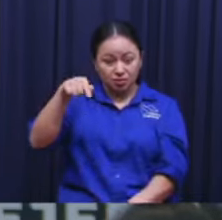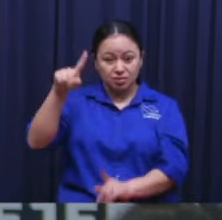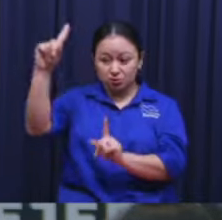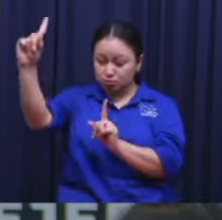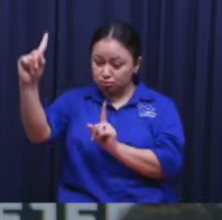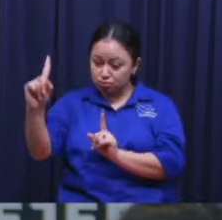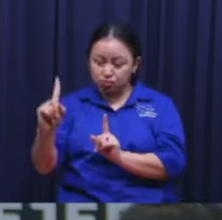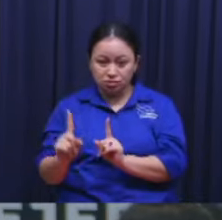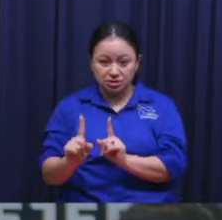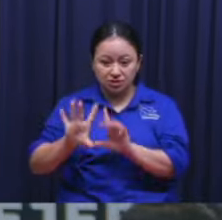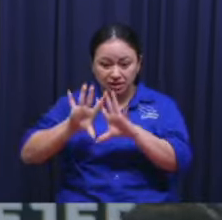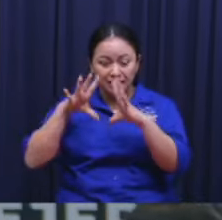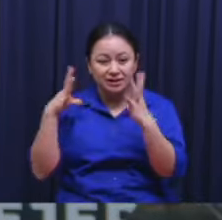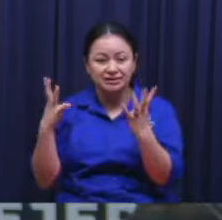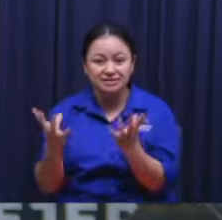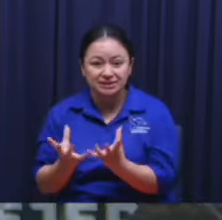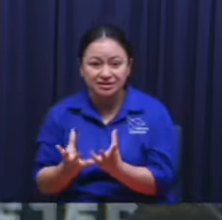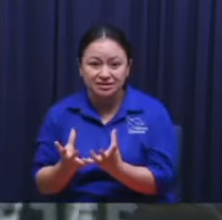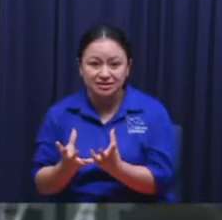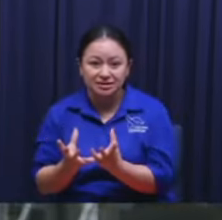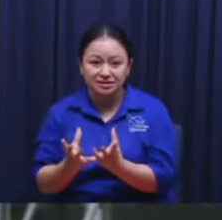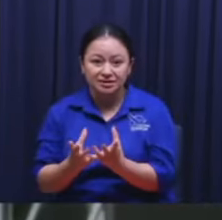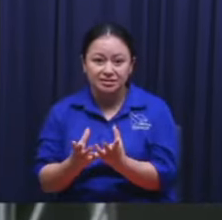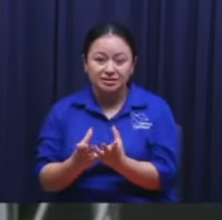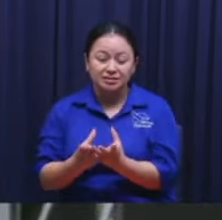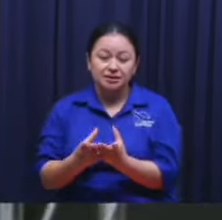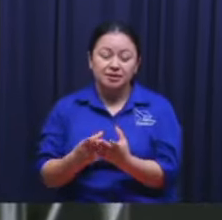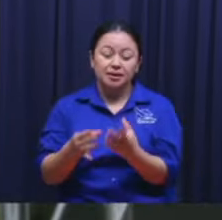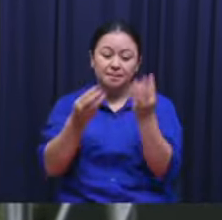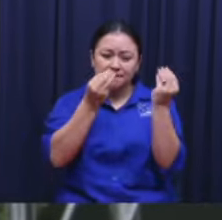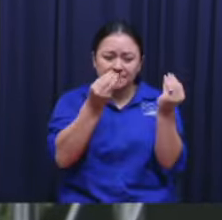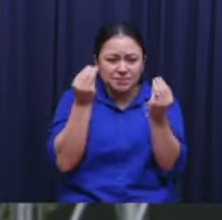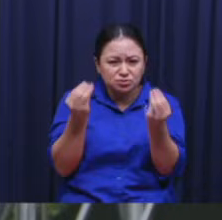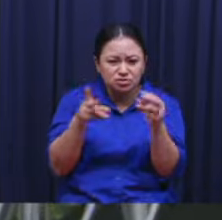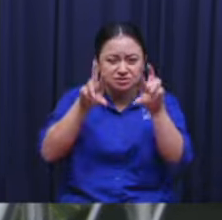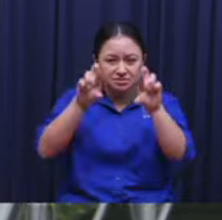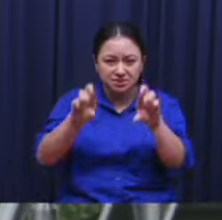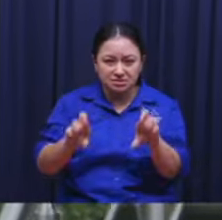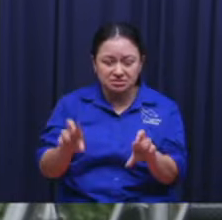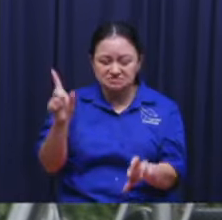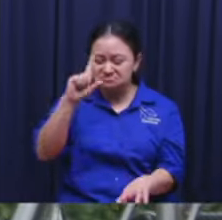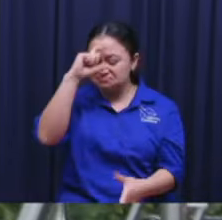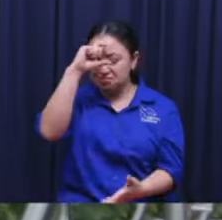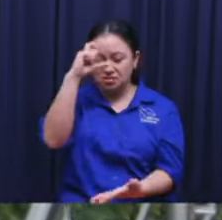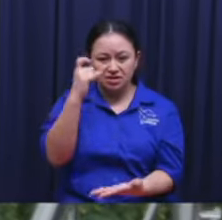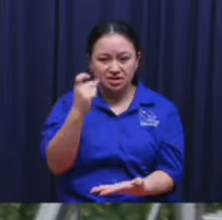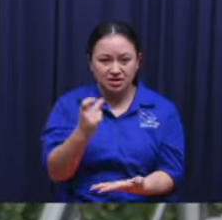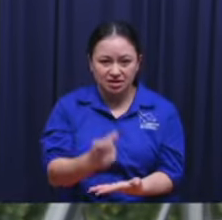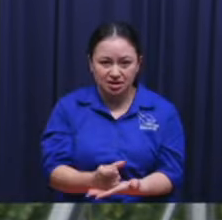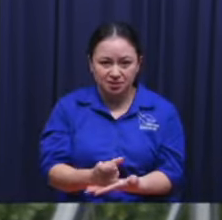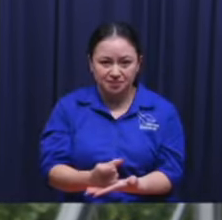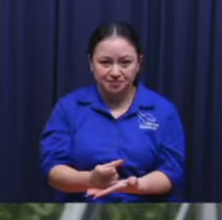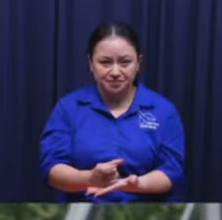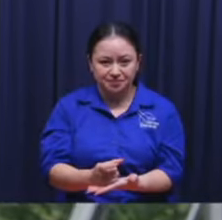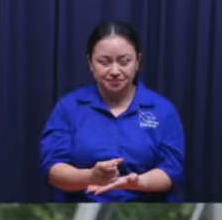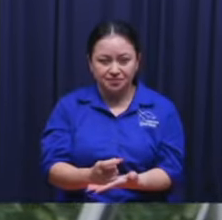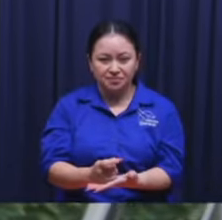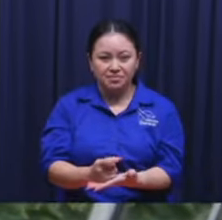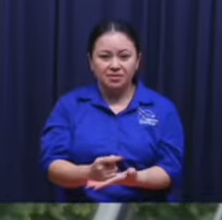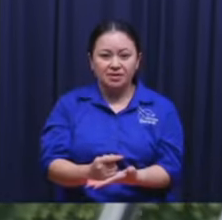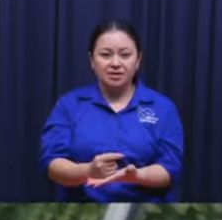aún así un montón de gente quedó incrédula. Entonces no depende solamente del emisor, sino que depende del